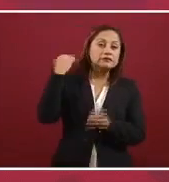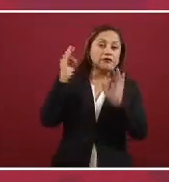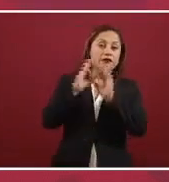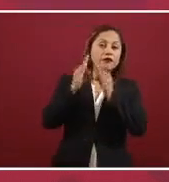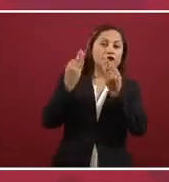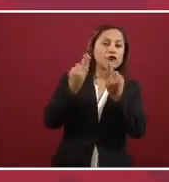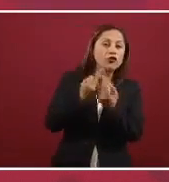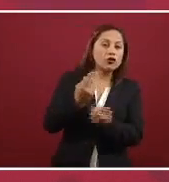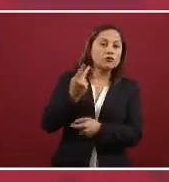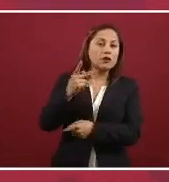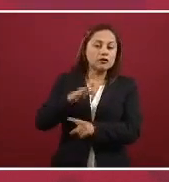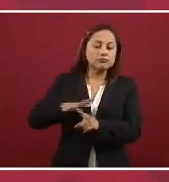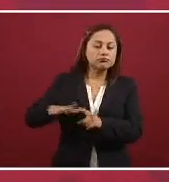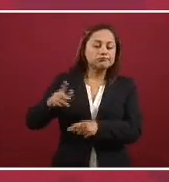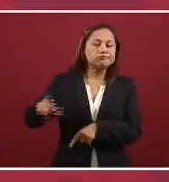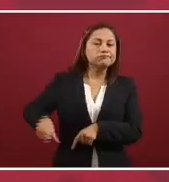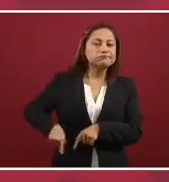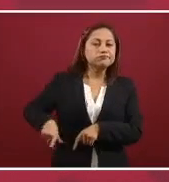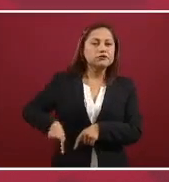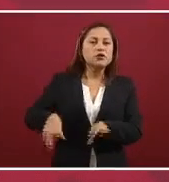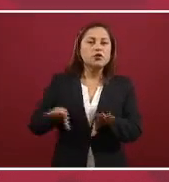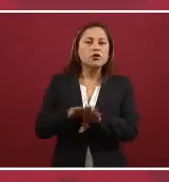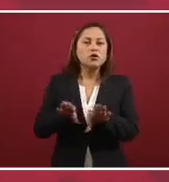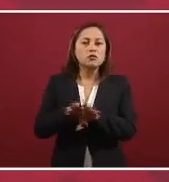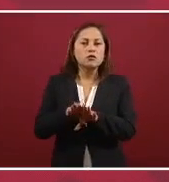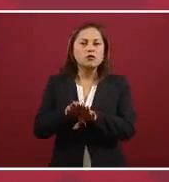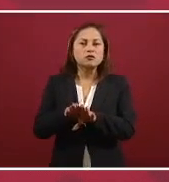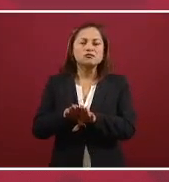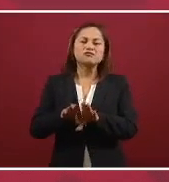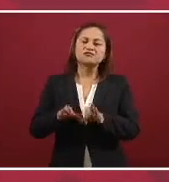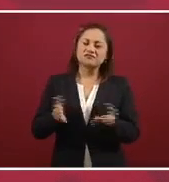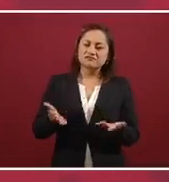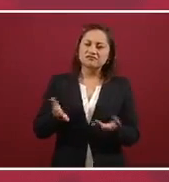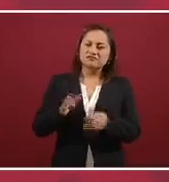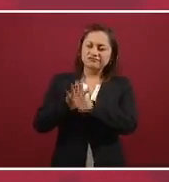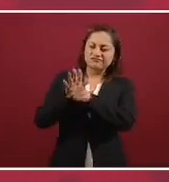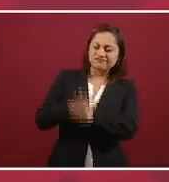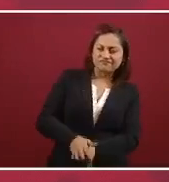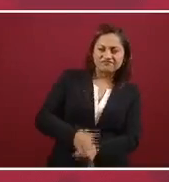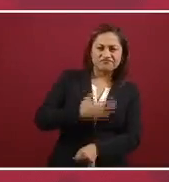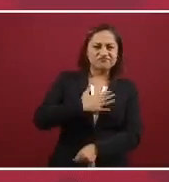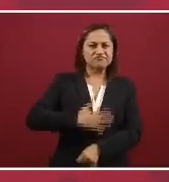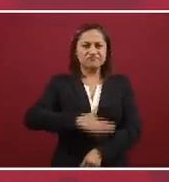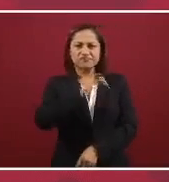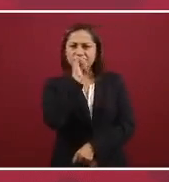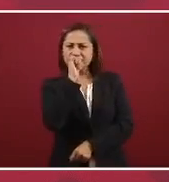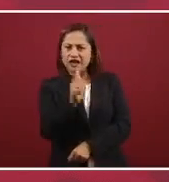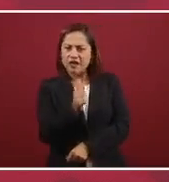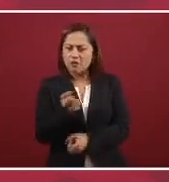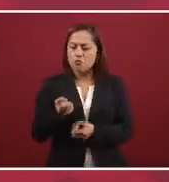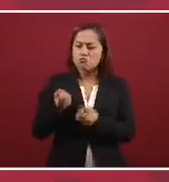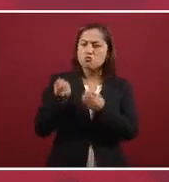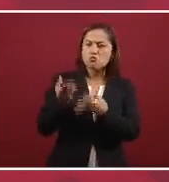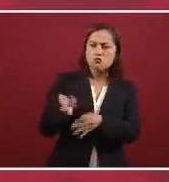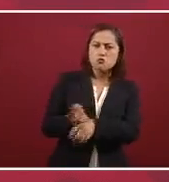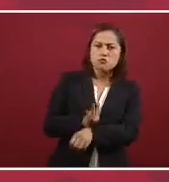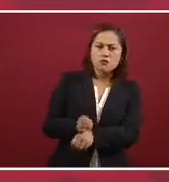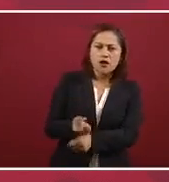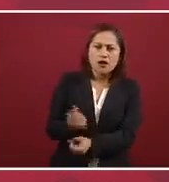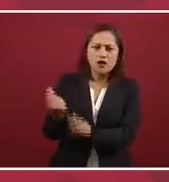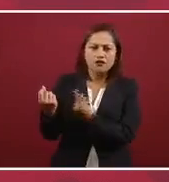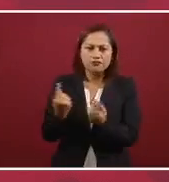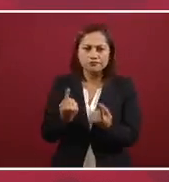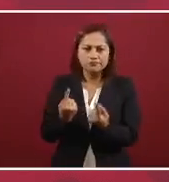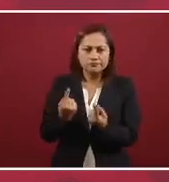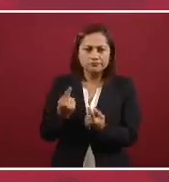de injusticias, de opresión, de privilegios. Entonces ellos